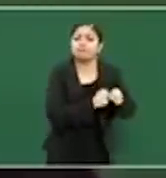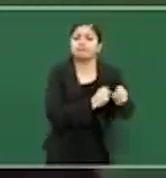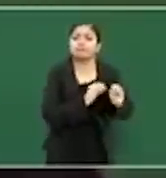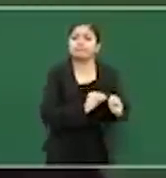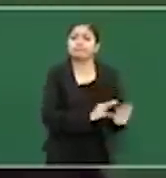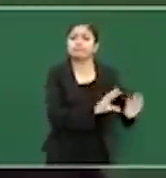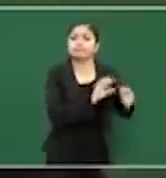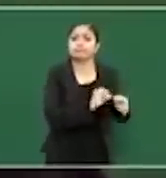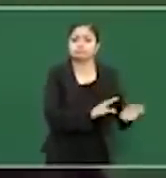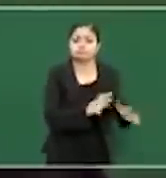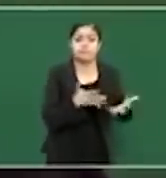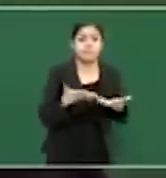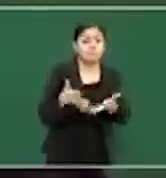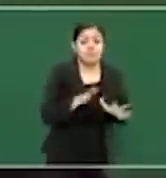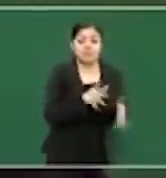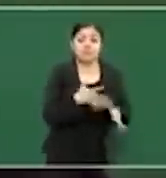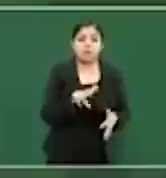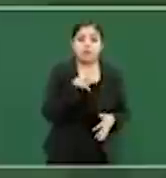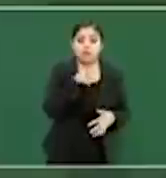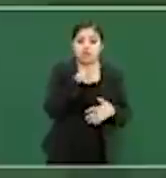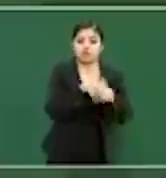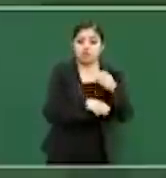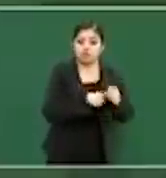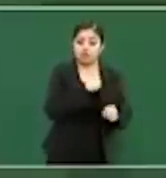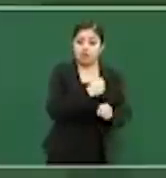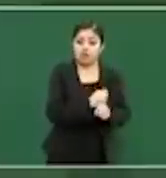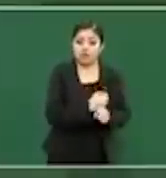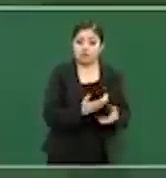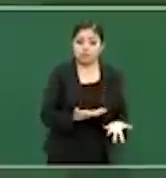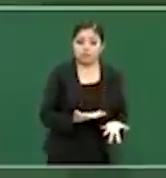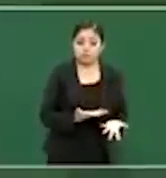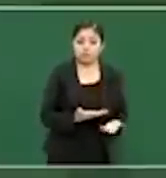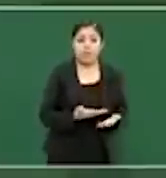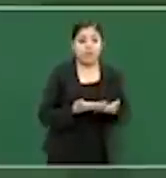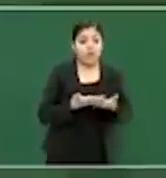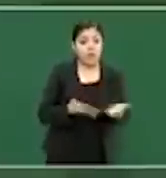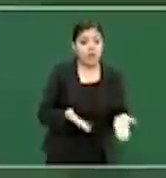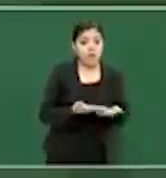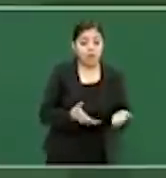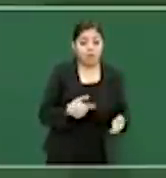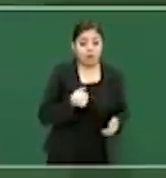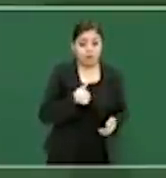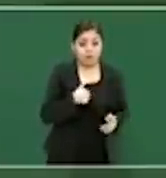como 3 sexenios, y llegamos y dijimos, se acabó.